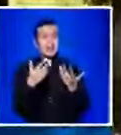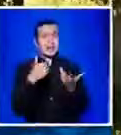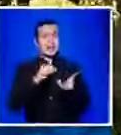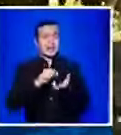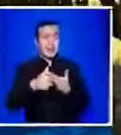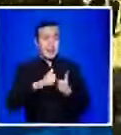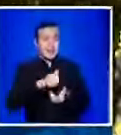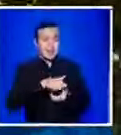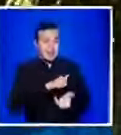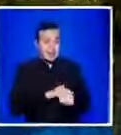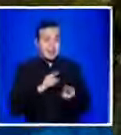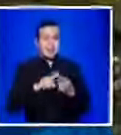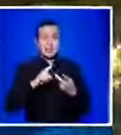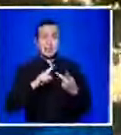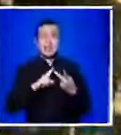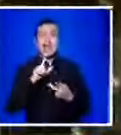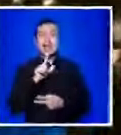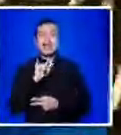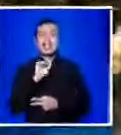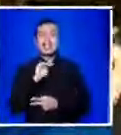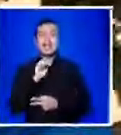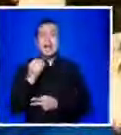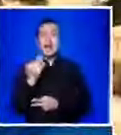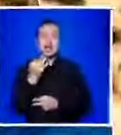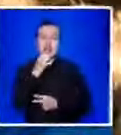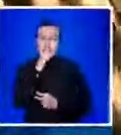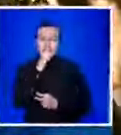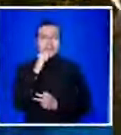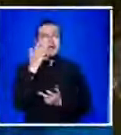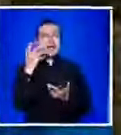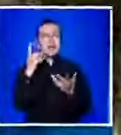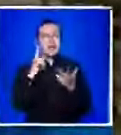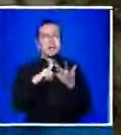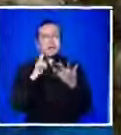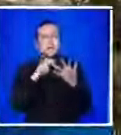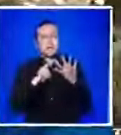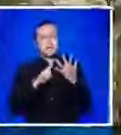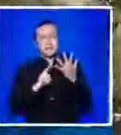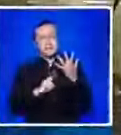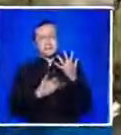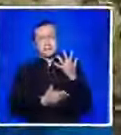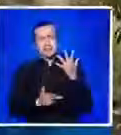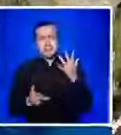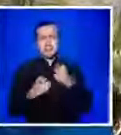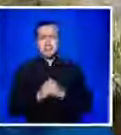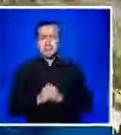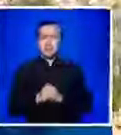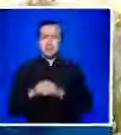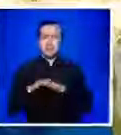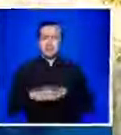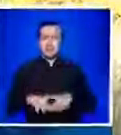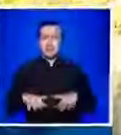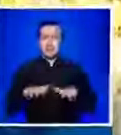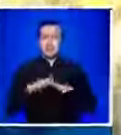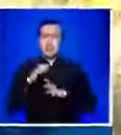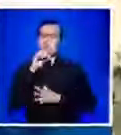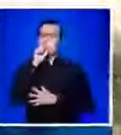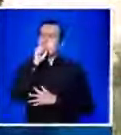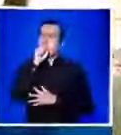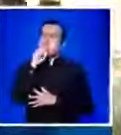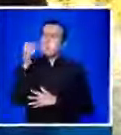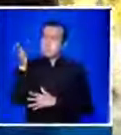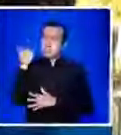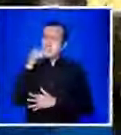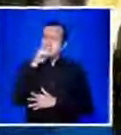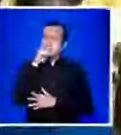mandarina, la lima nativa, la naranja, entre otros productos. Por ejemplo, acá tenemos la naranja, venga mi don Hugo,